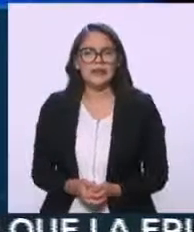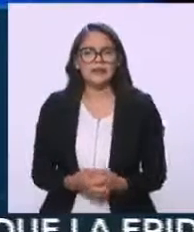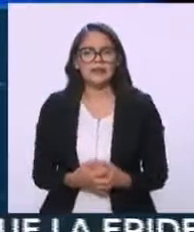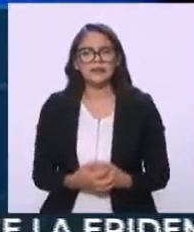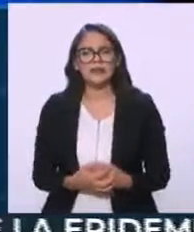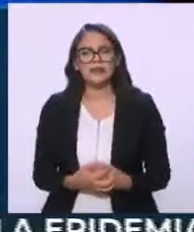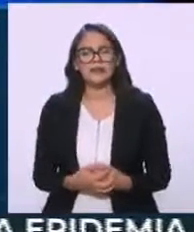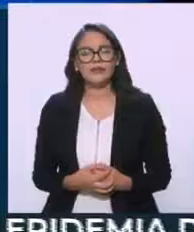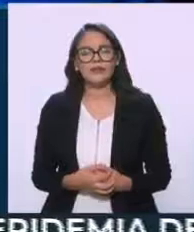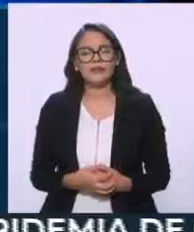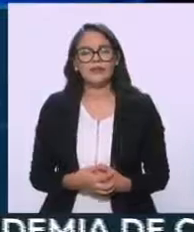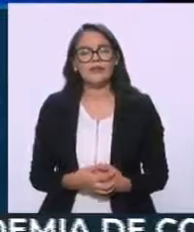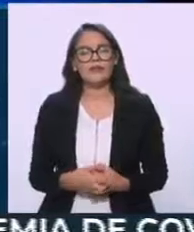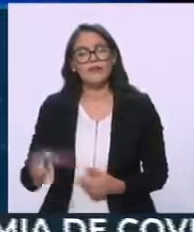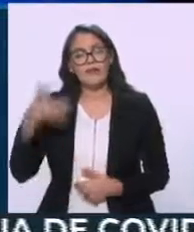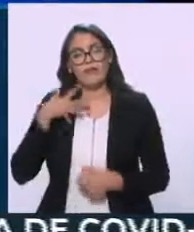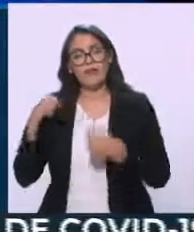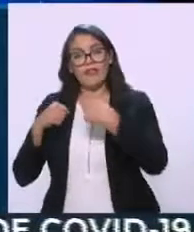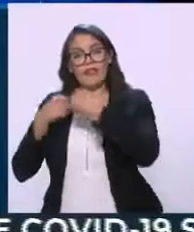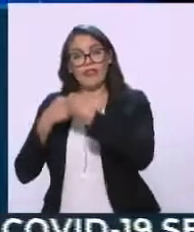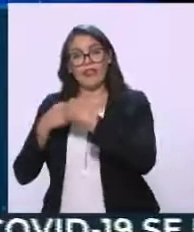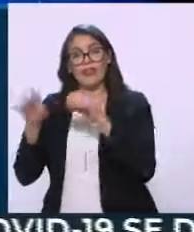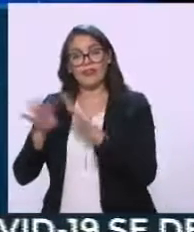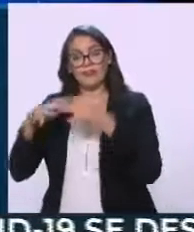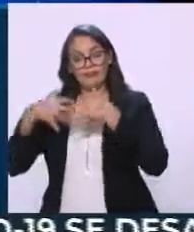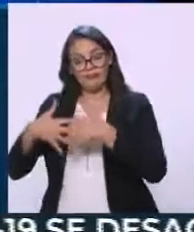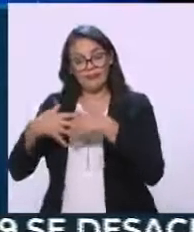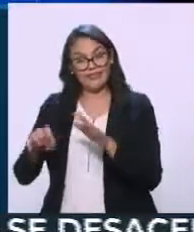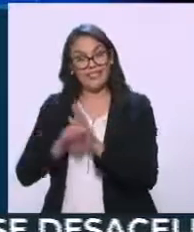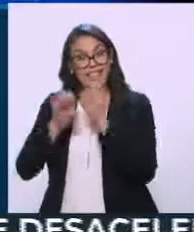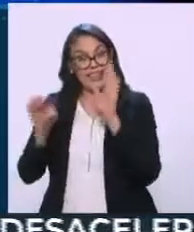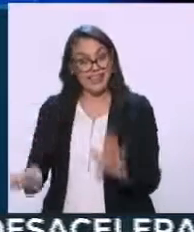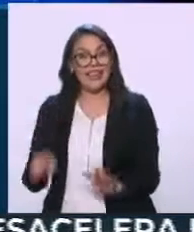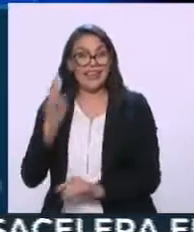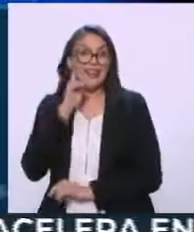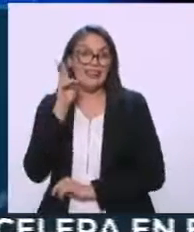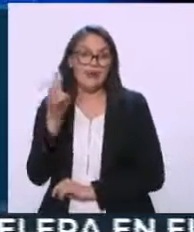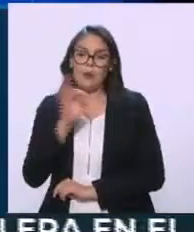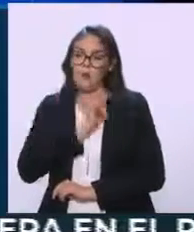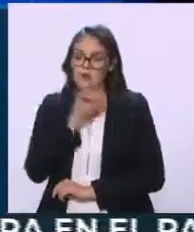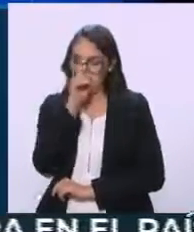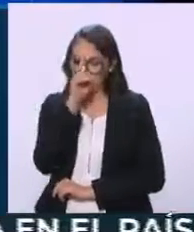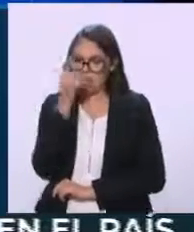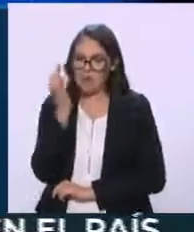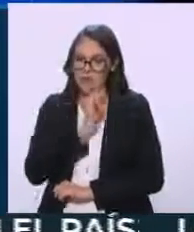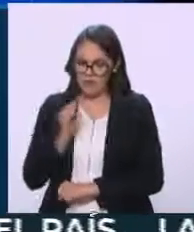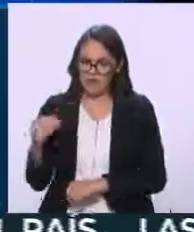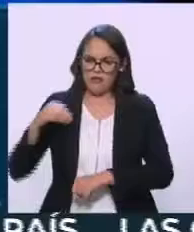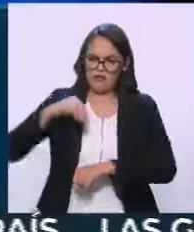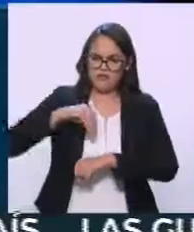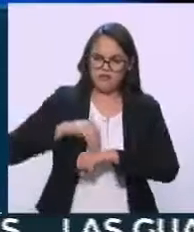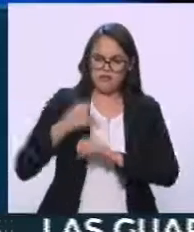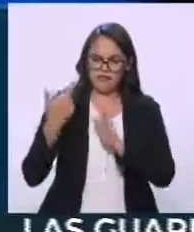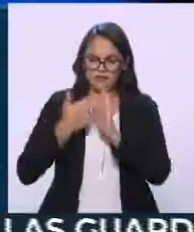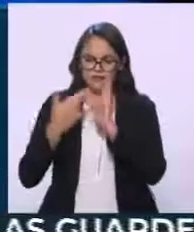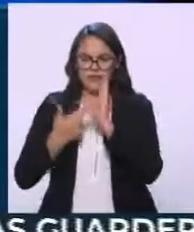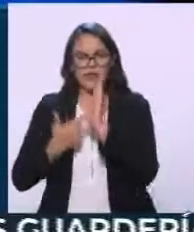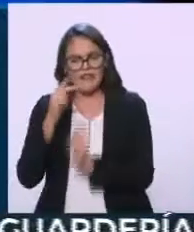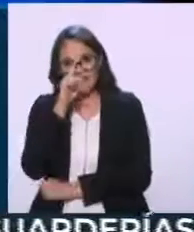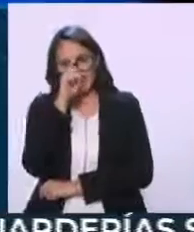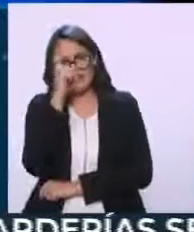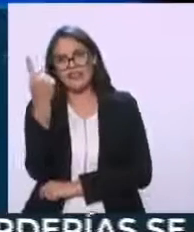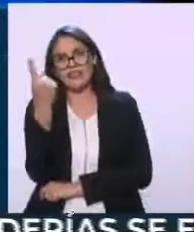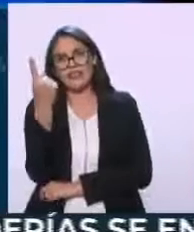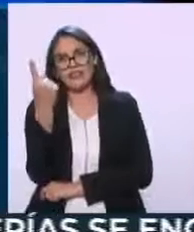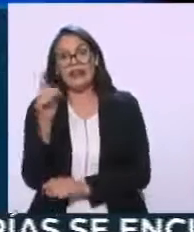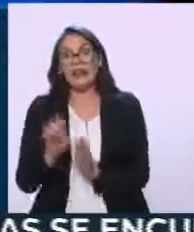son un ejemplo de industrias que pueden relativamente implementar protocolos más fácil, por ejemplo, que el